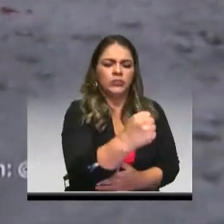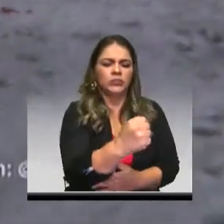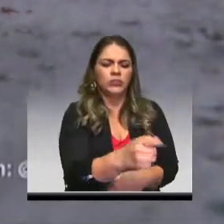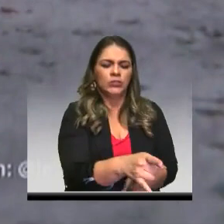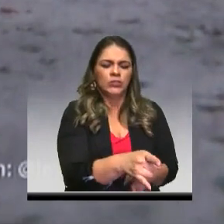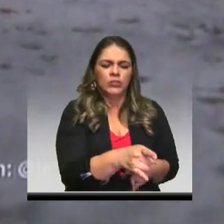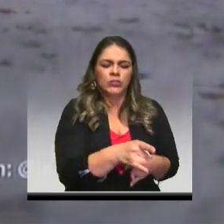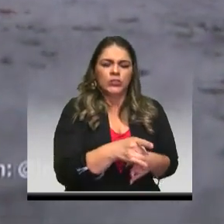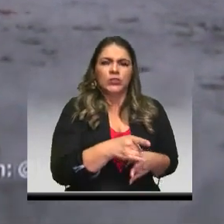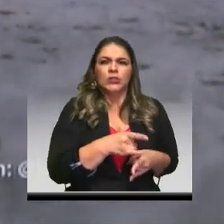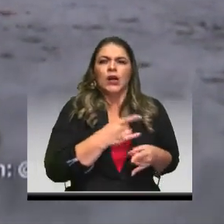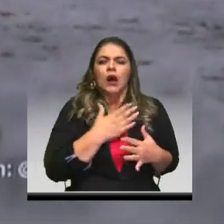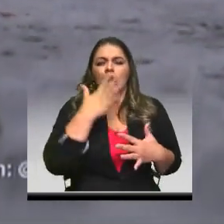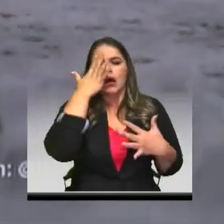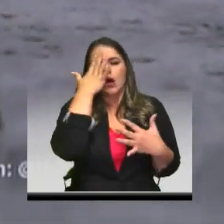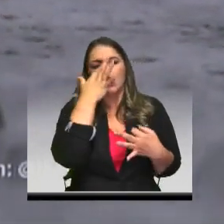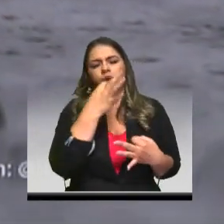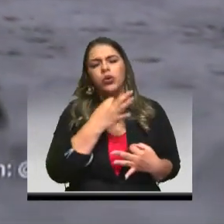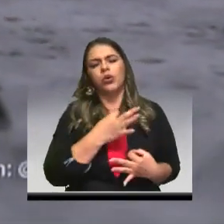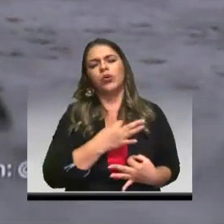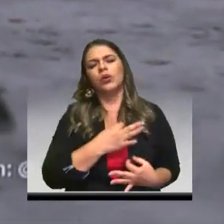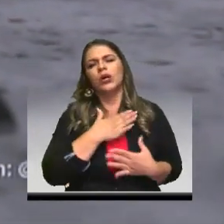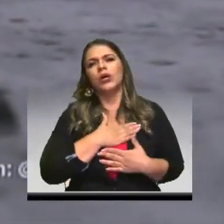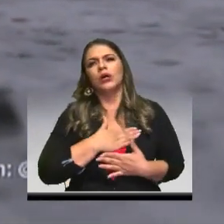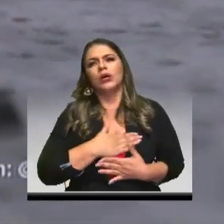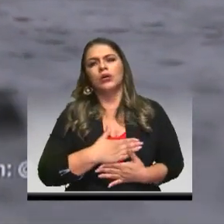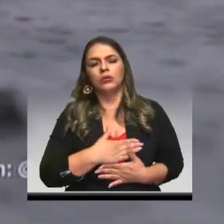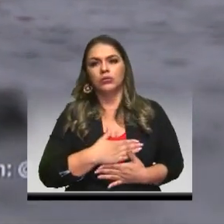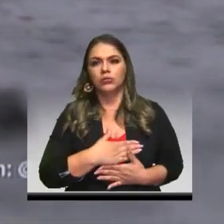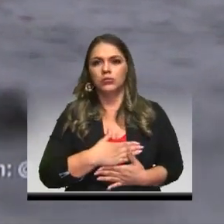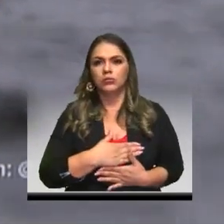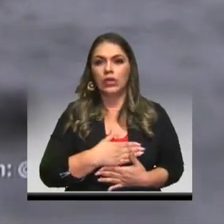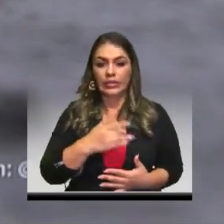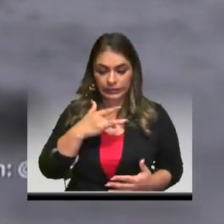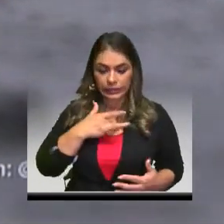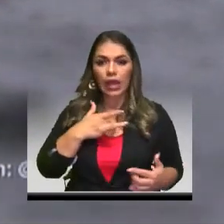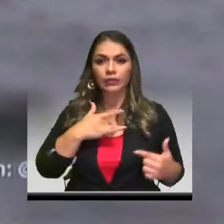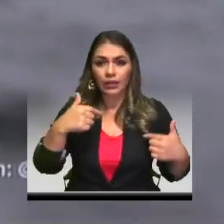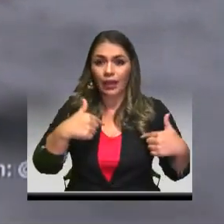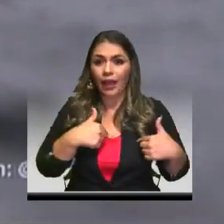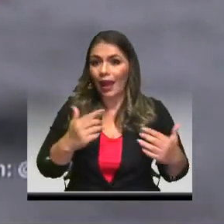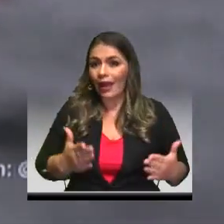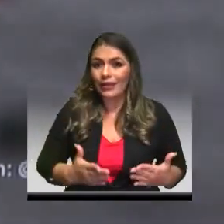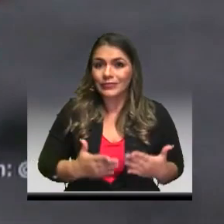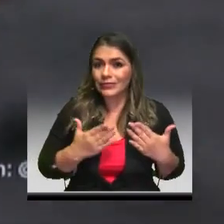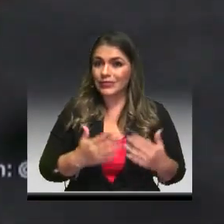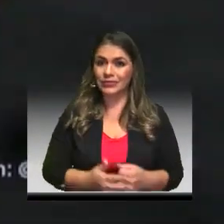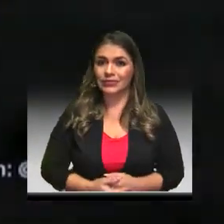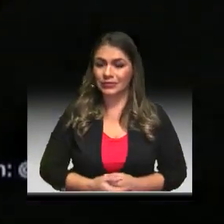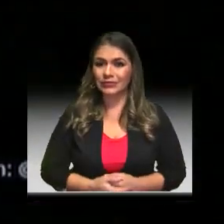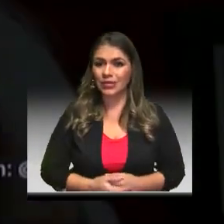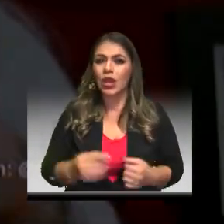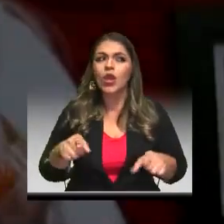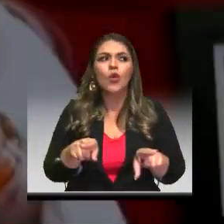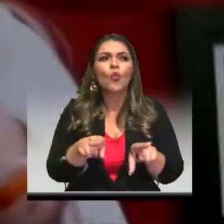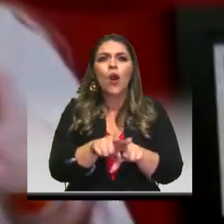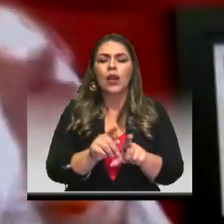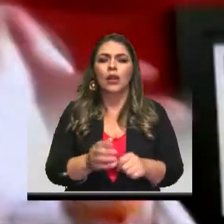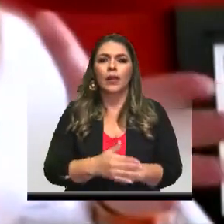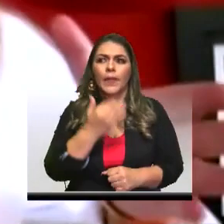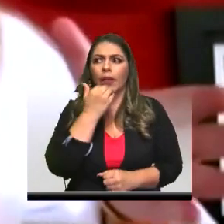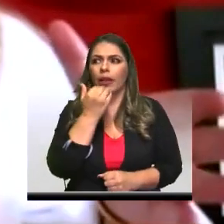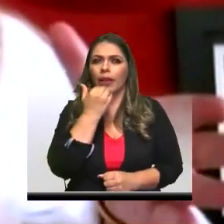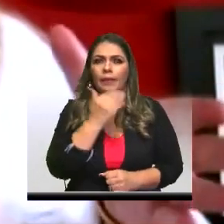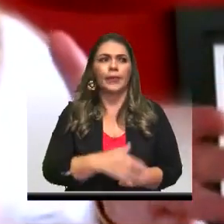impresionante, o sea, me calmo, me tranquilizo, ¿no? Y sí, porque es algo similar al comportamiento adictivo, sigue